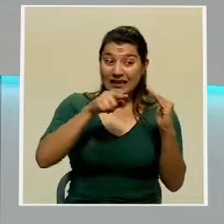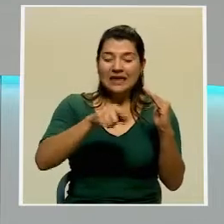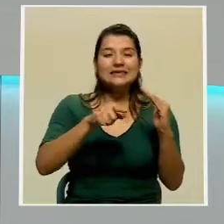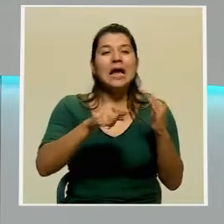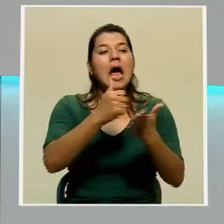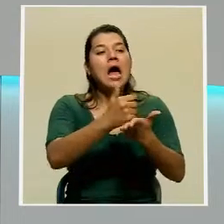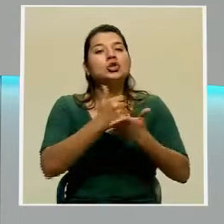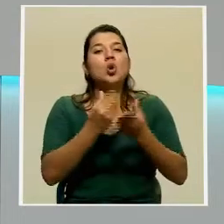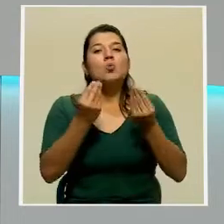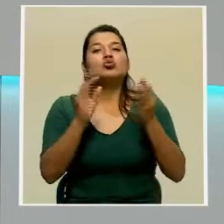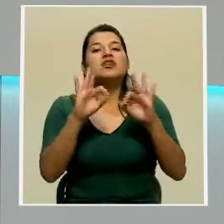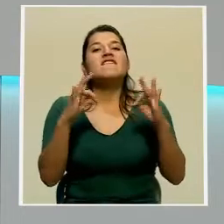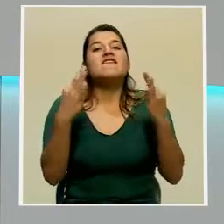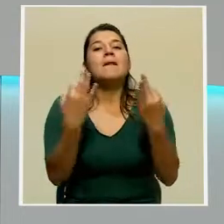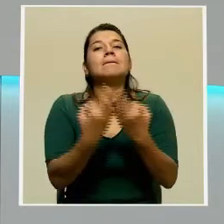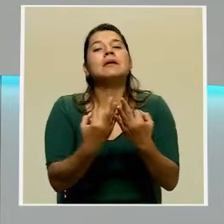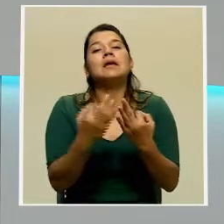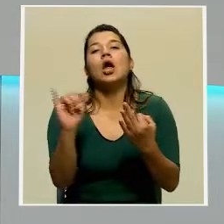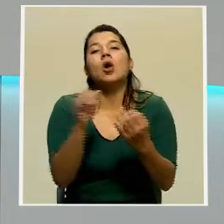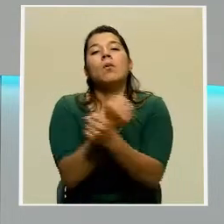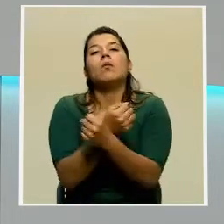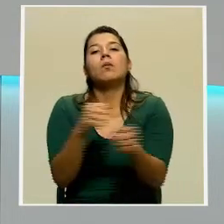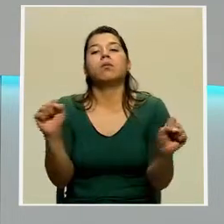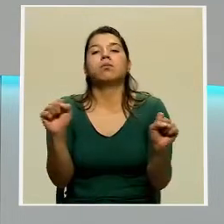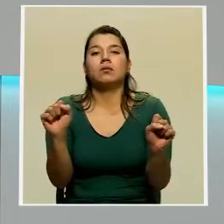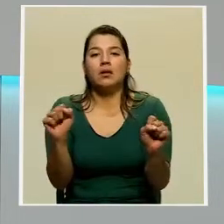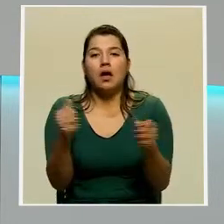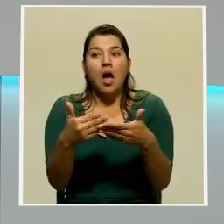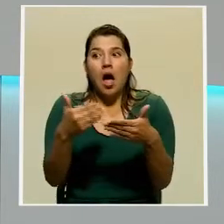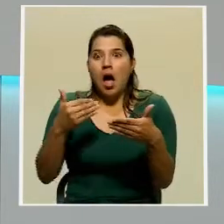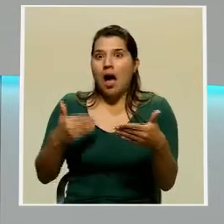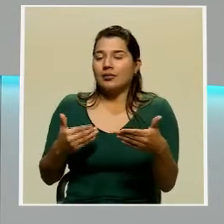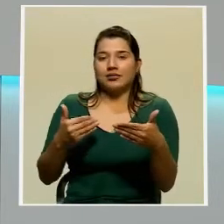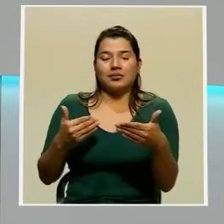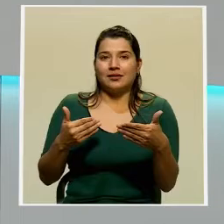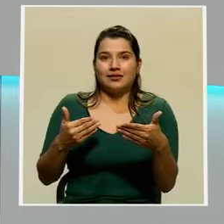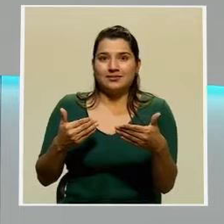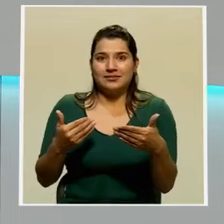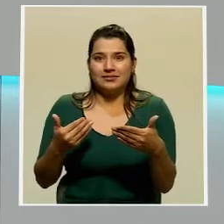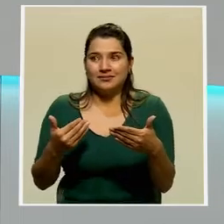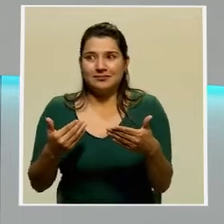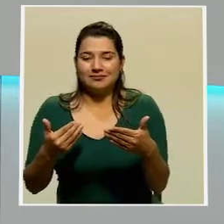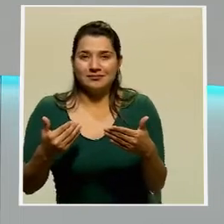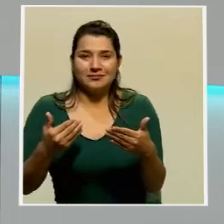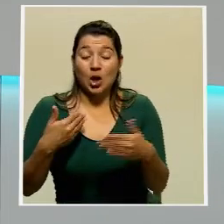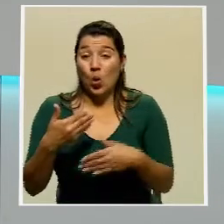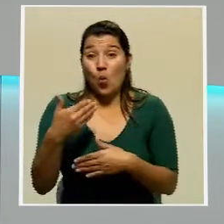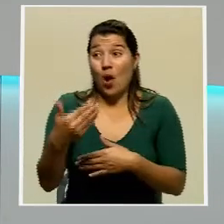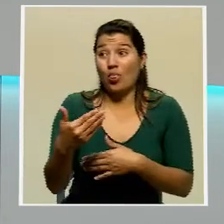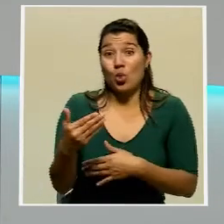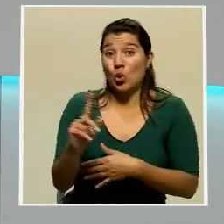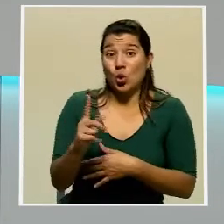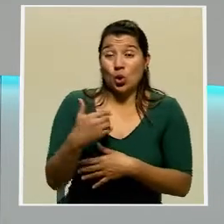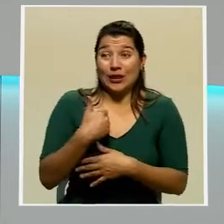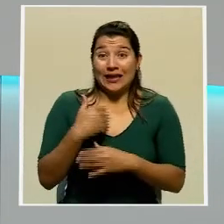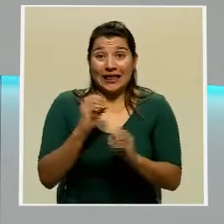salvavidas antes de quedar completamente sumergidos en la imposibilidad de comprar. En